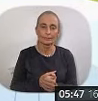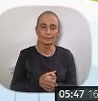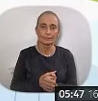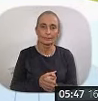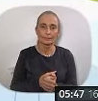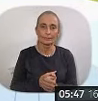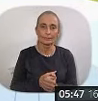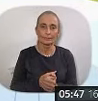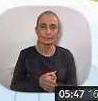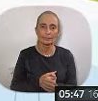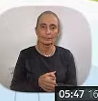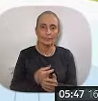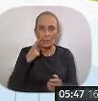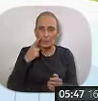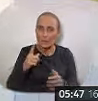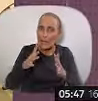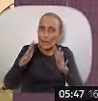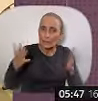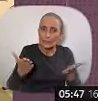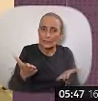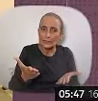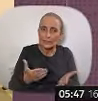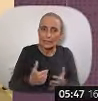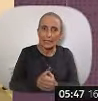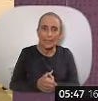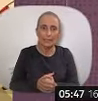¿Vieron qué pelo tan brillante?